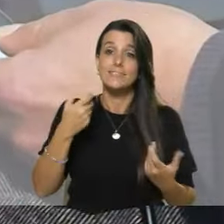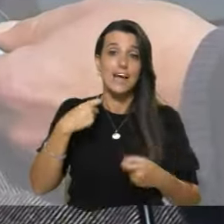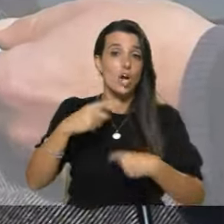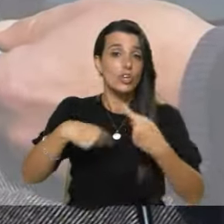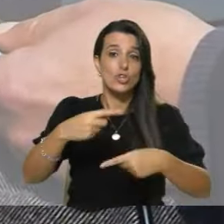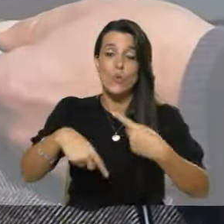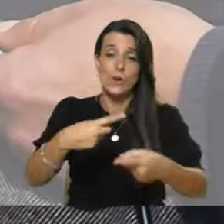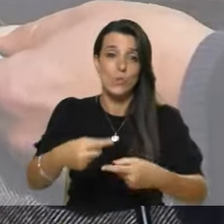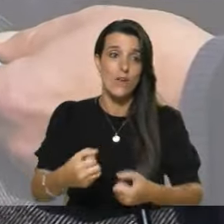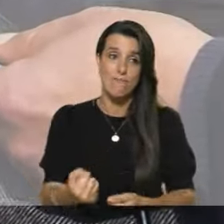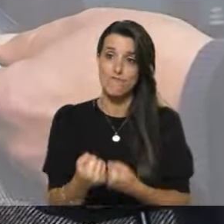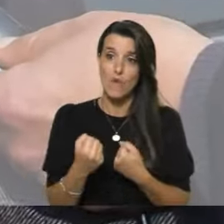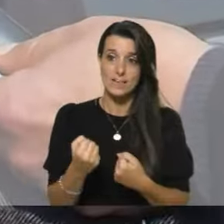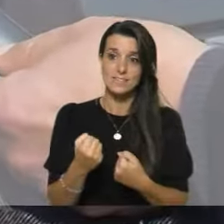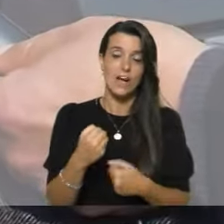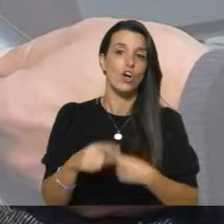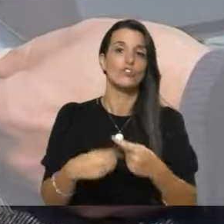teniendo tenacidad.